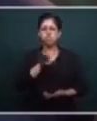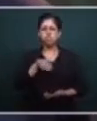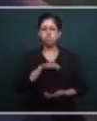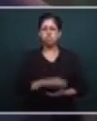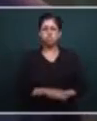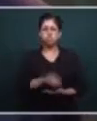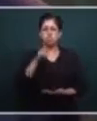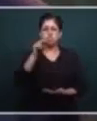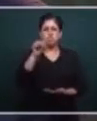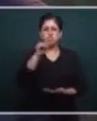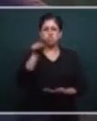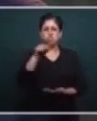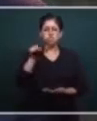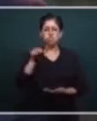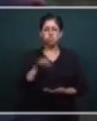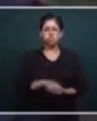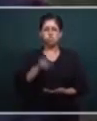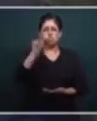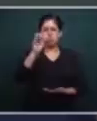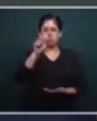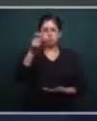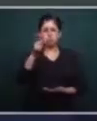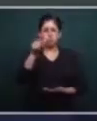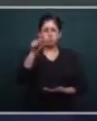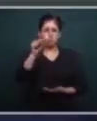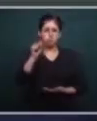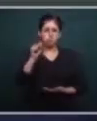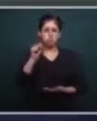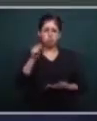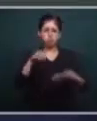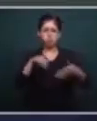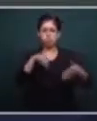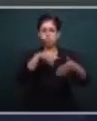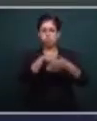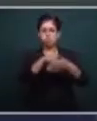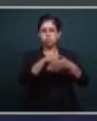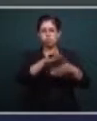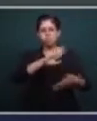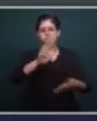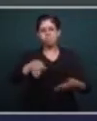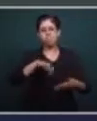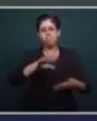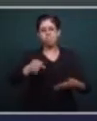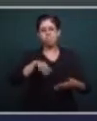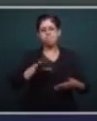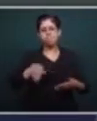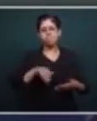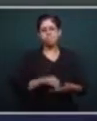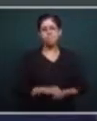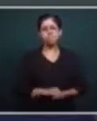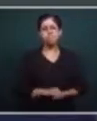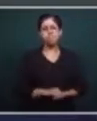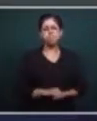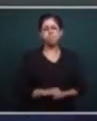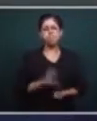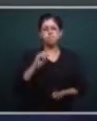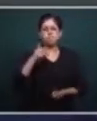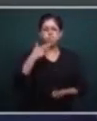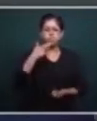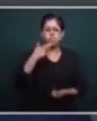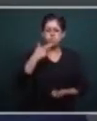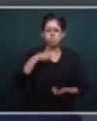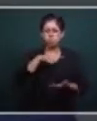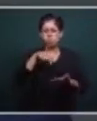El Paso, Texas. Como todos sabemos, Ciudad Juárez y El Paso